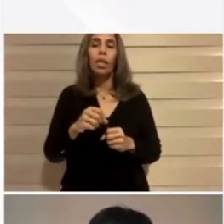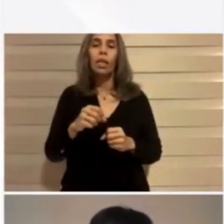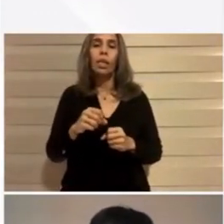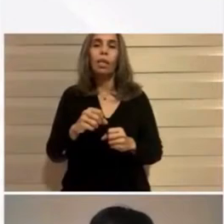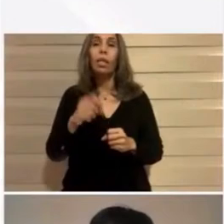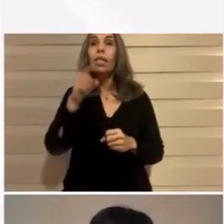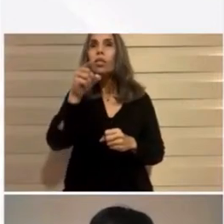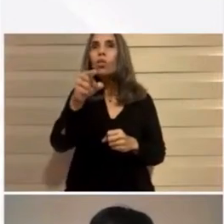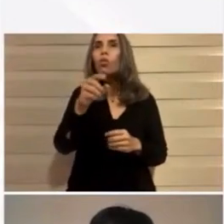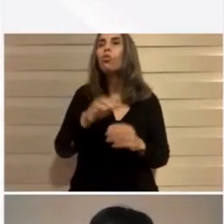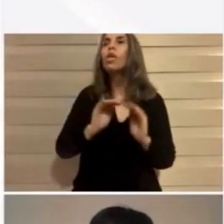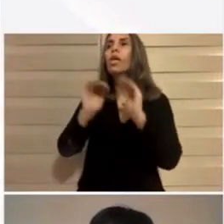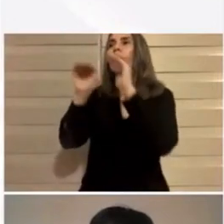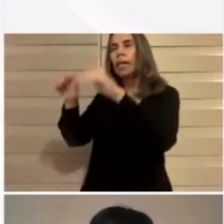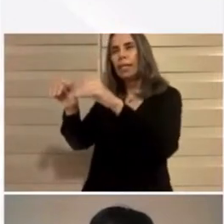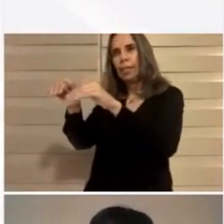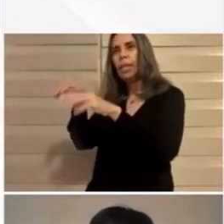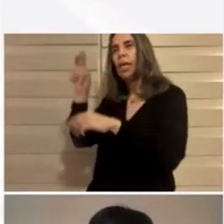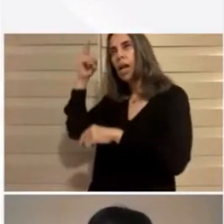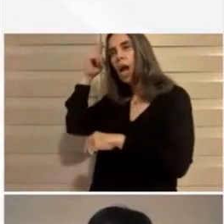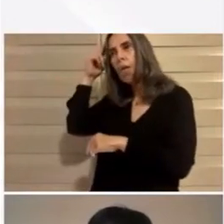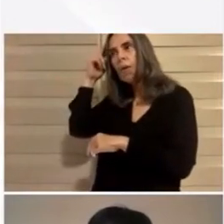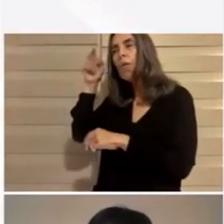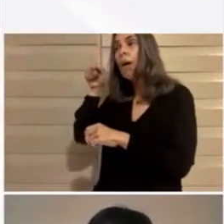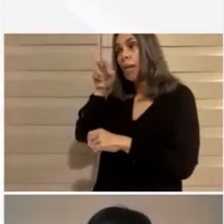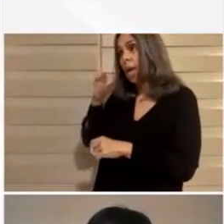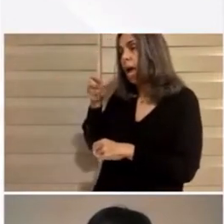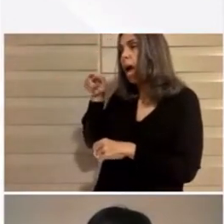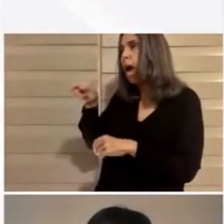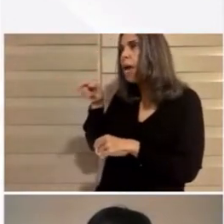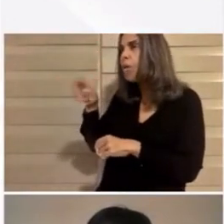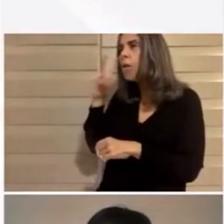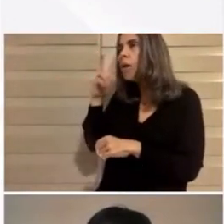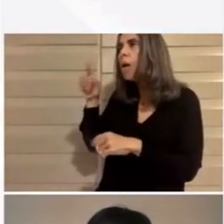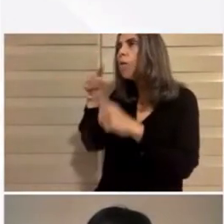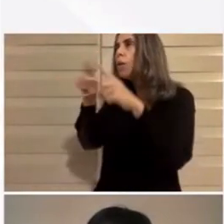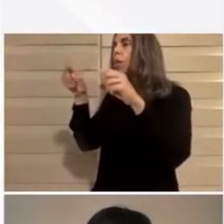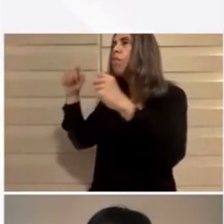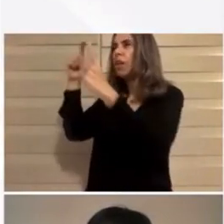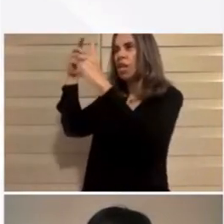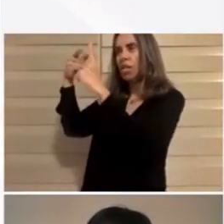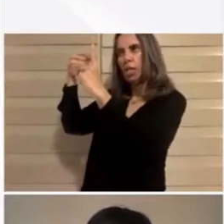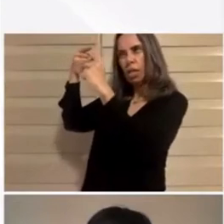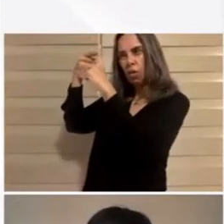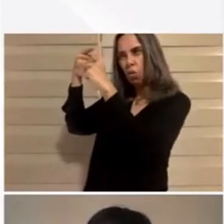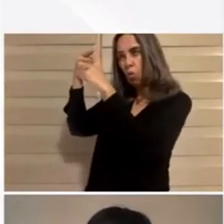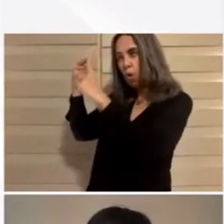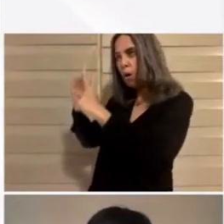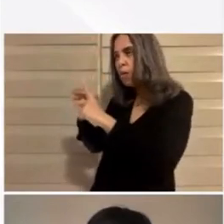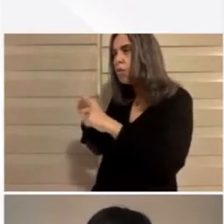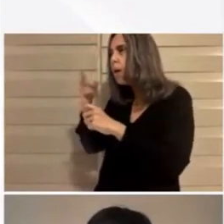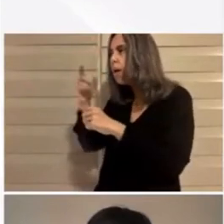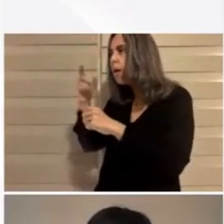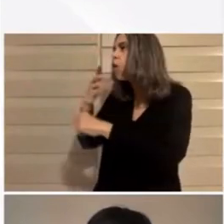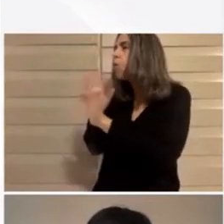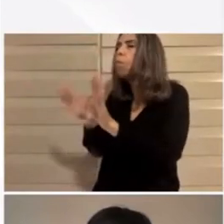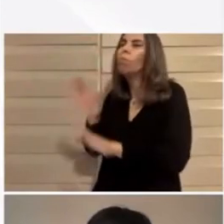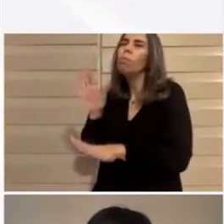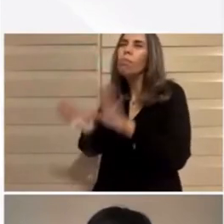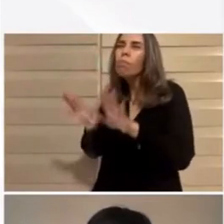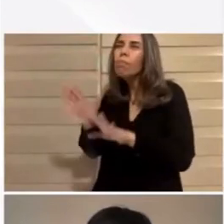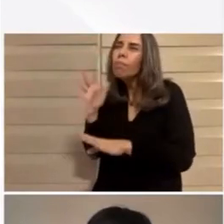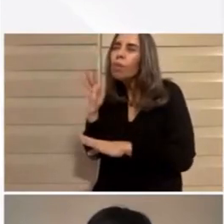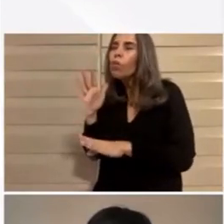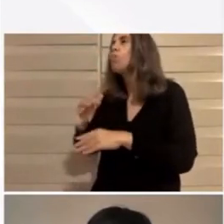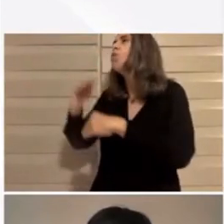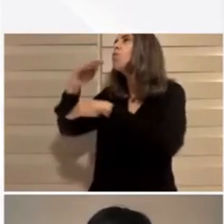Artes, van a encontrar que cada uno de los cuadros son como una ventana a una forma de mirar el mundo que nosotros no